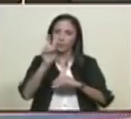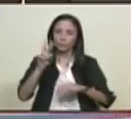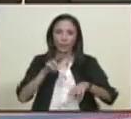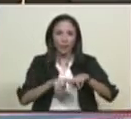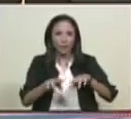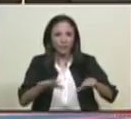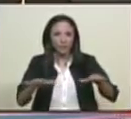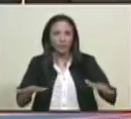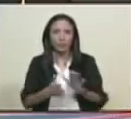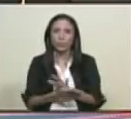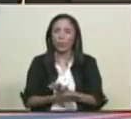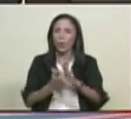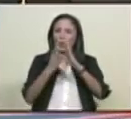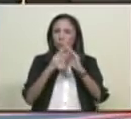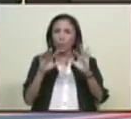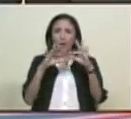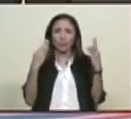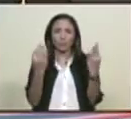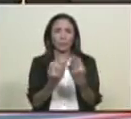al frente,